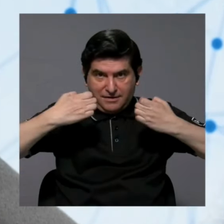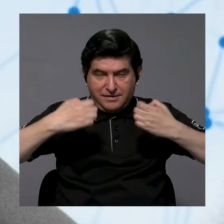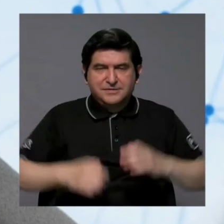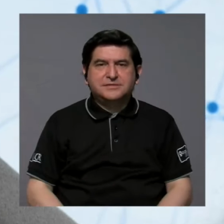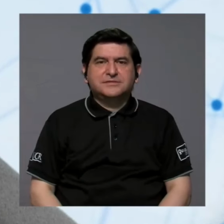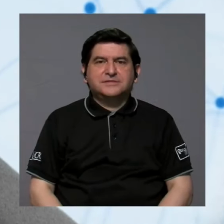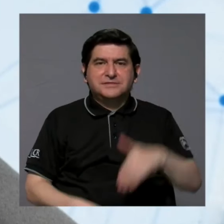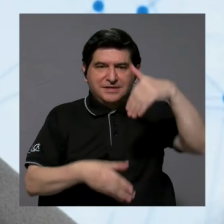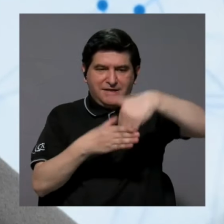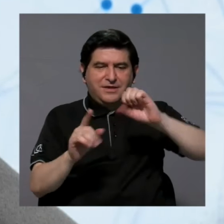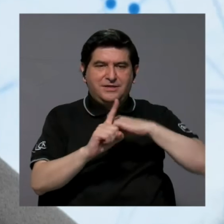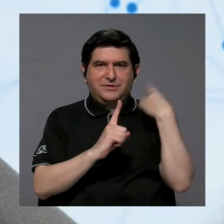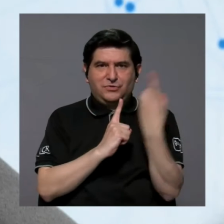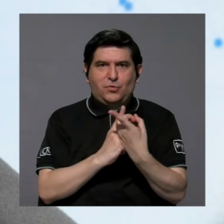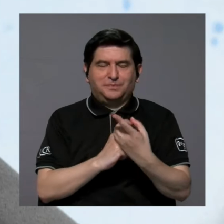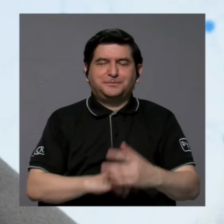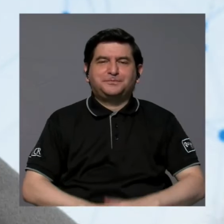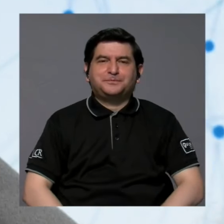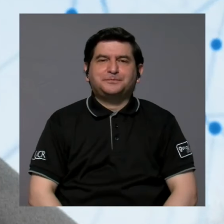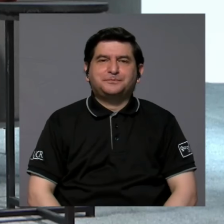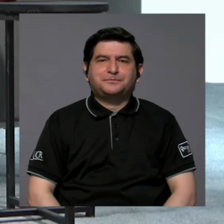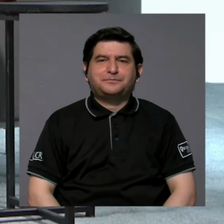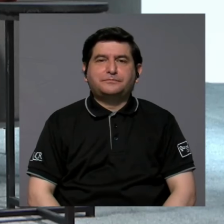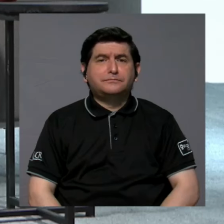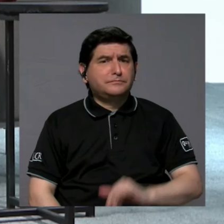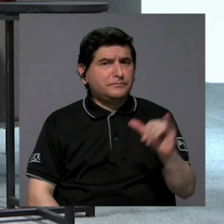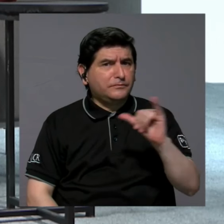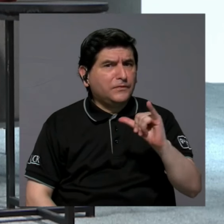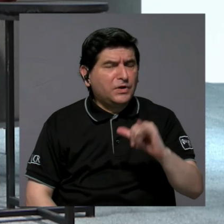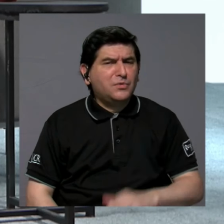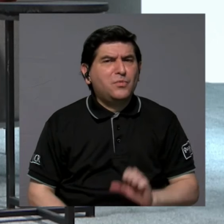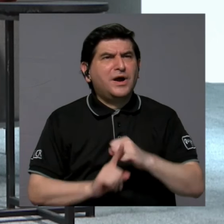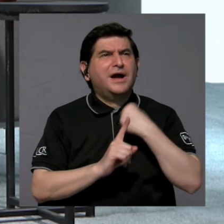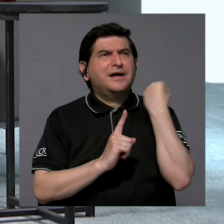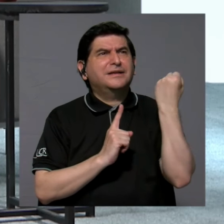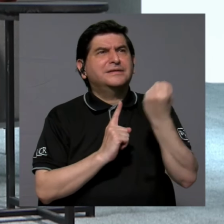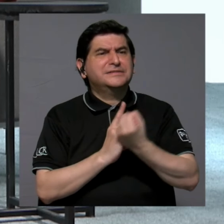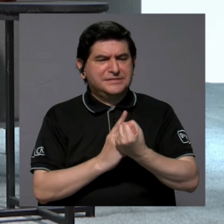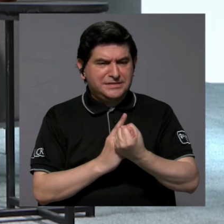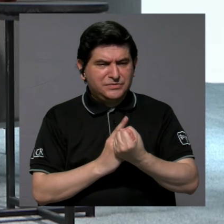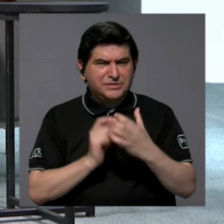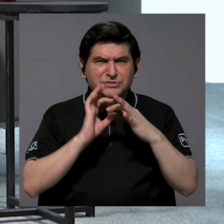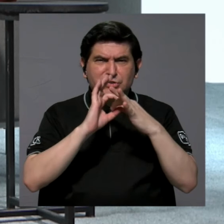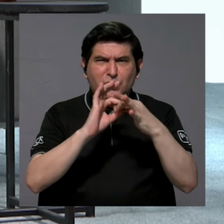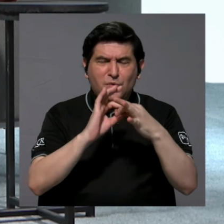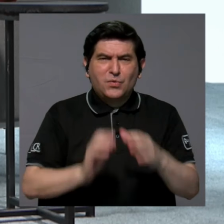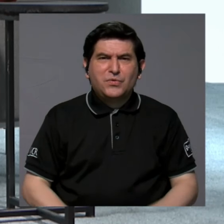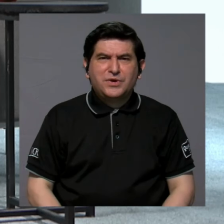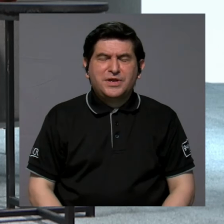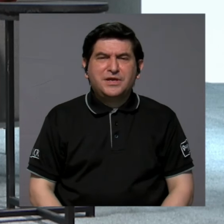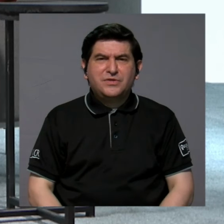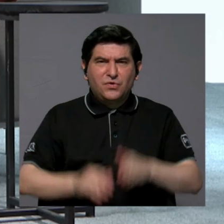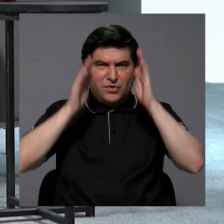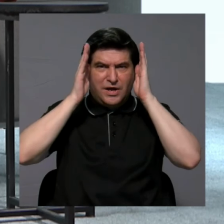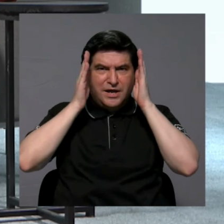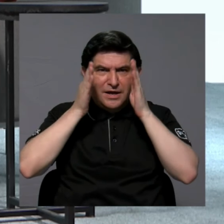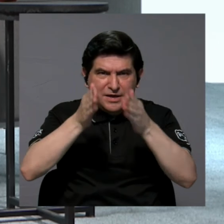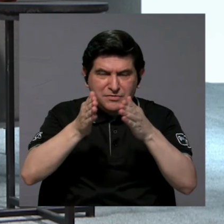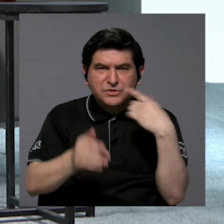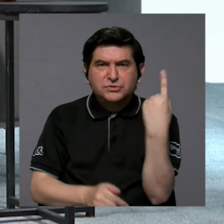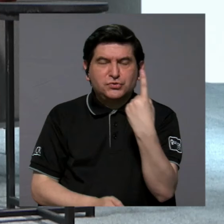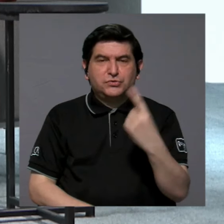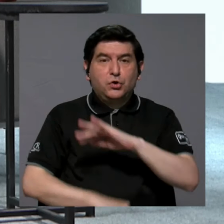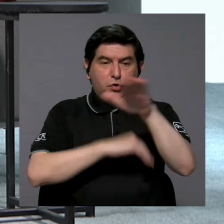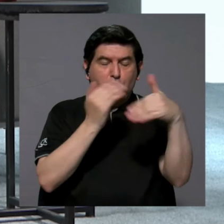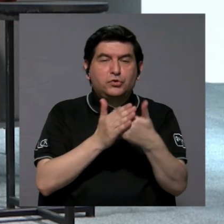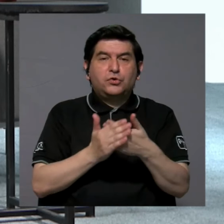existe en nuestra sociedad. Hay también una cuestión ligada al ocularcentrismo, que es